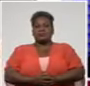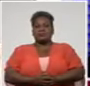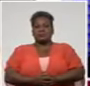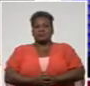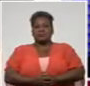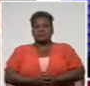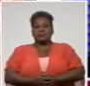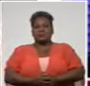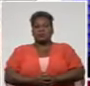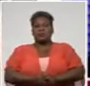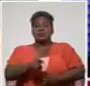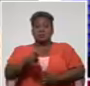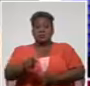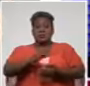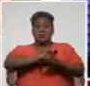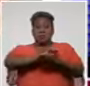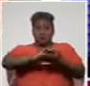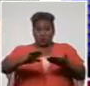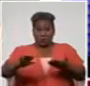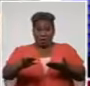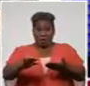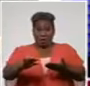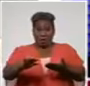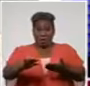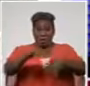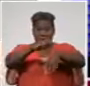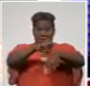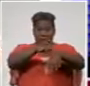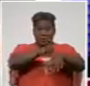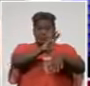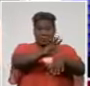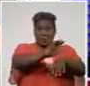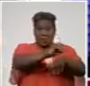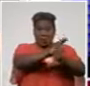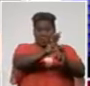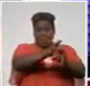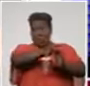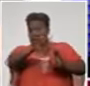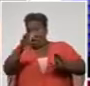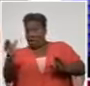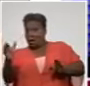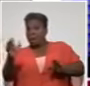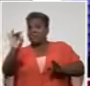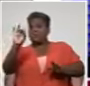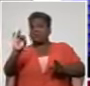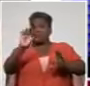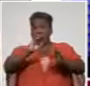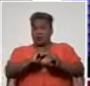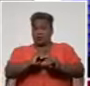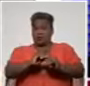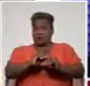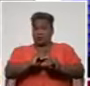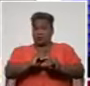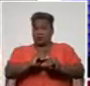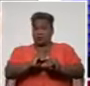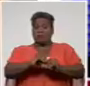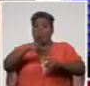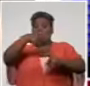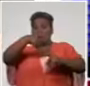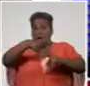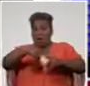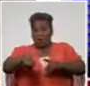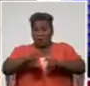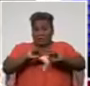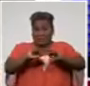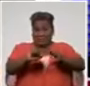que se han autorizado a circular en el periodo entre las 5 de la mañana y las 7 de la noche, porque además hay una reducción mucho más significativa, mucho más excepcional de lo que